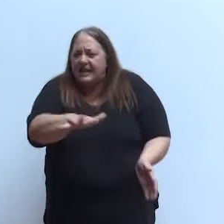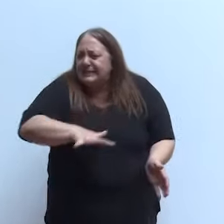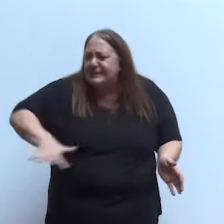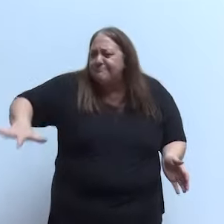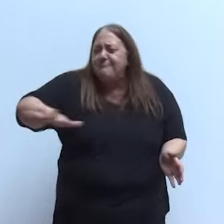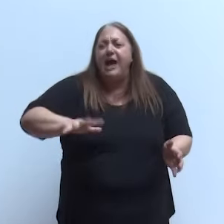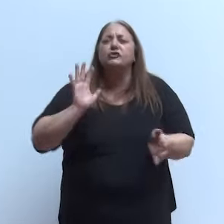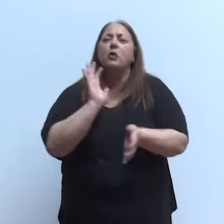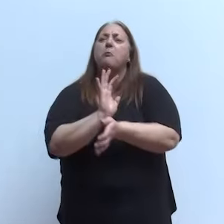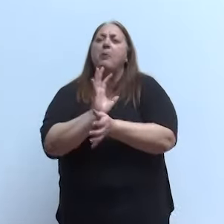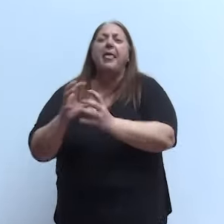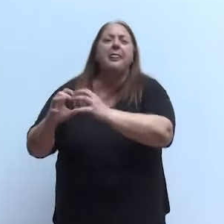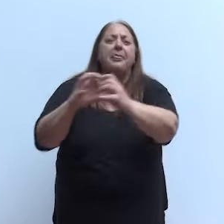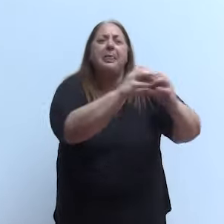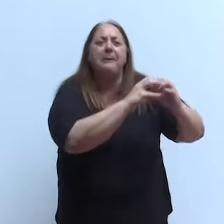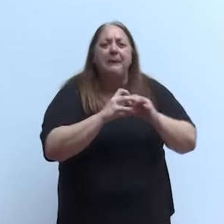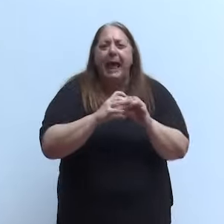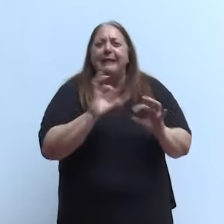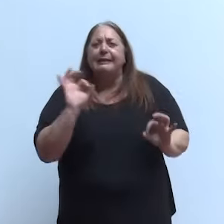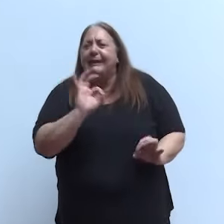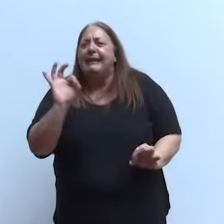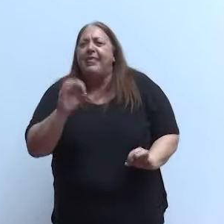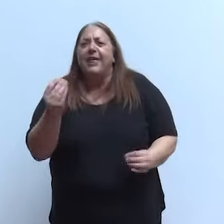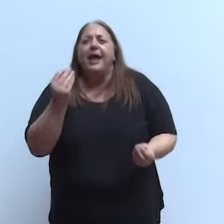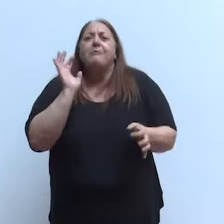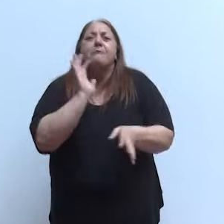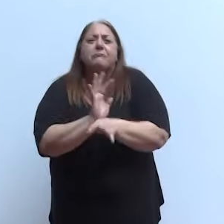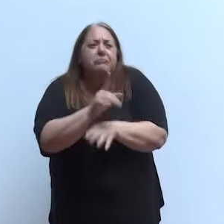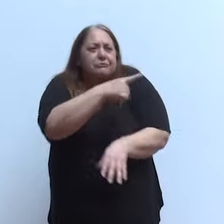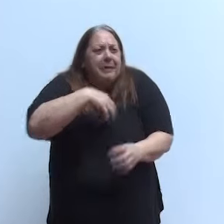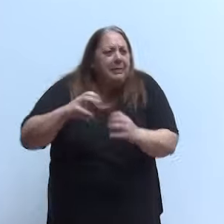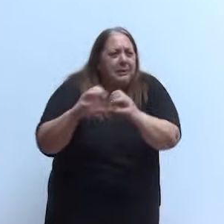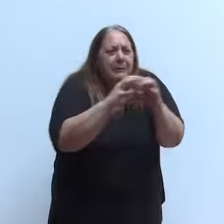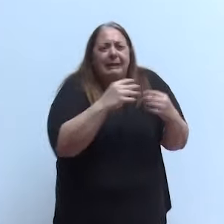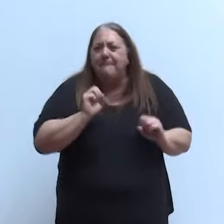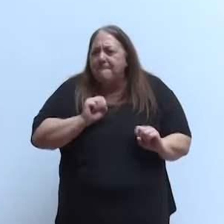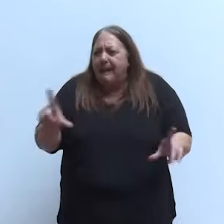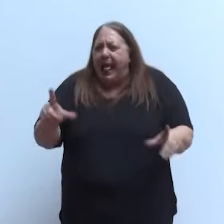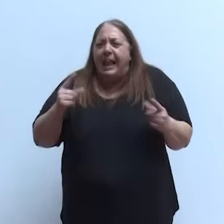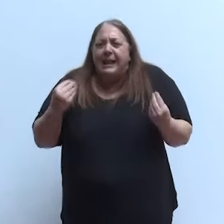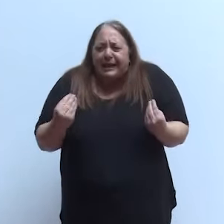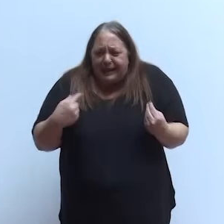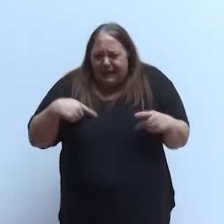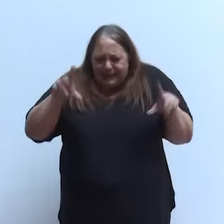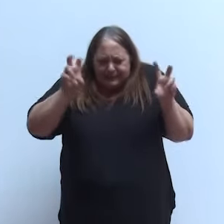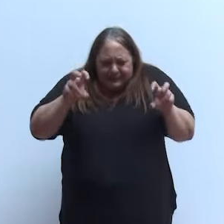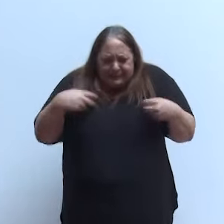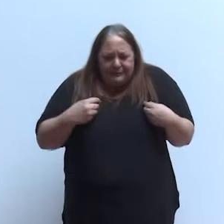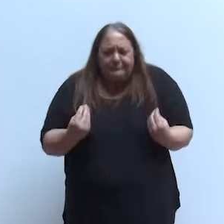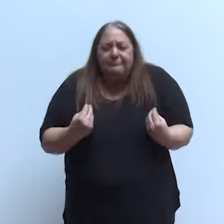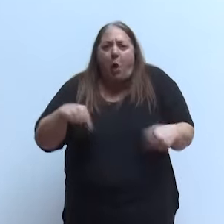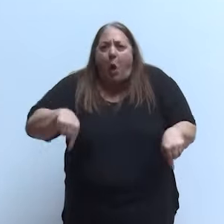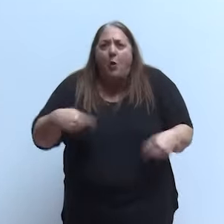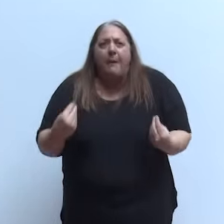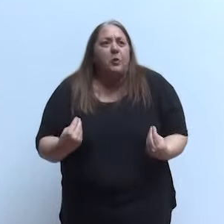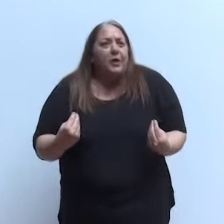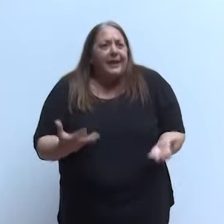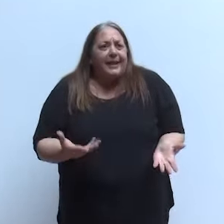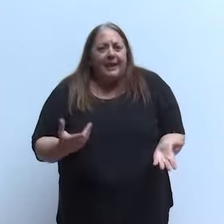debate colectivo de qué hicimos mal para qué Para poder plantearnos por qu ahora no no nos va a